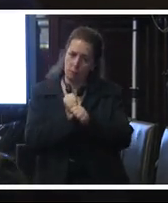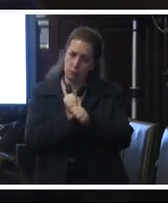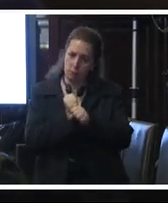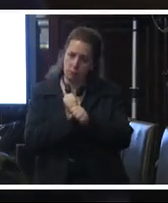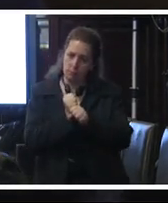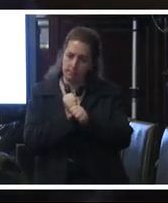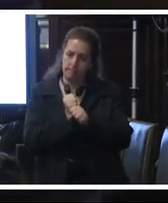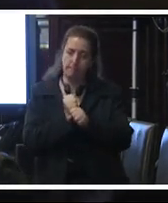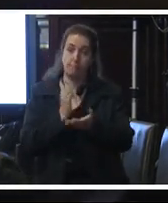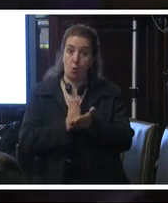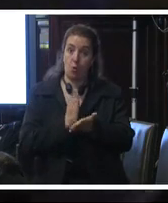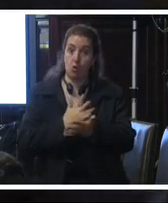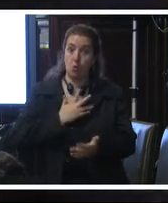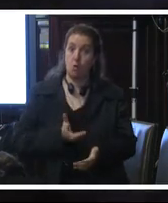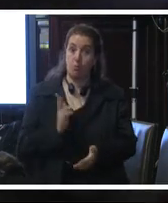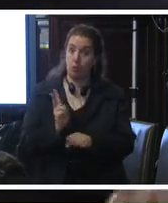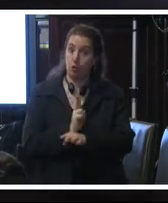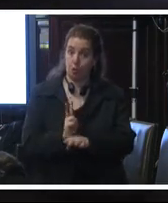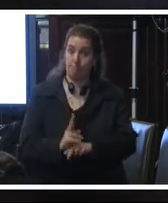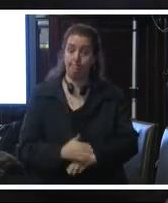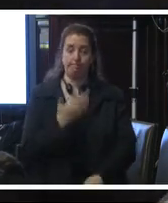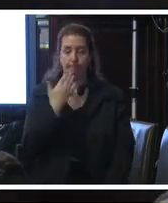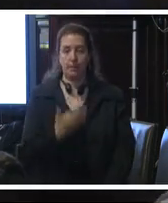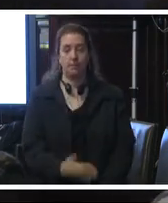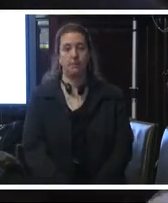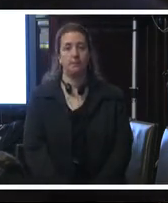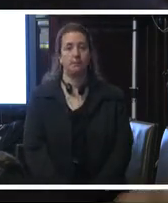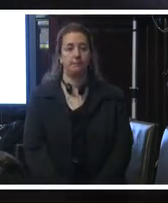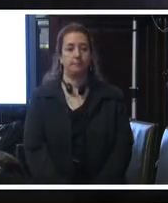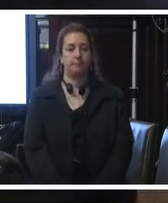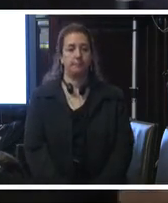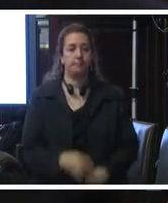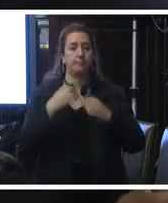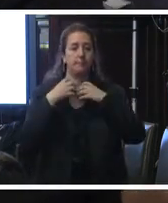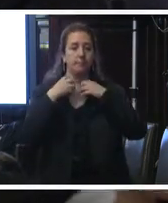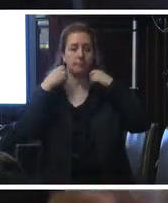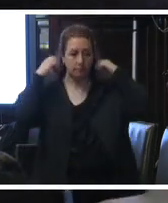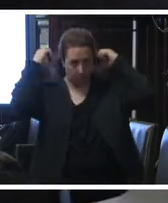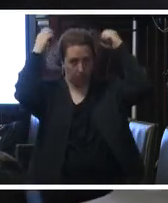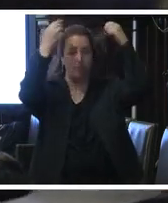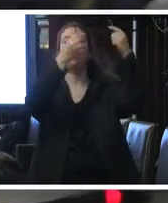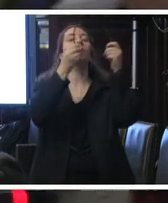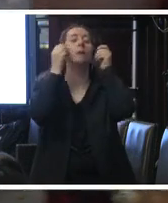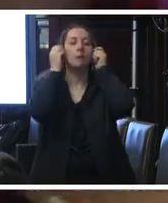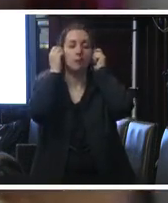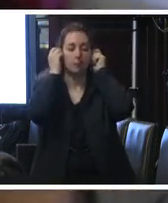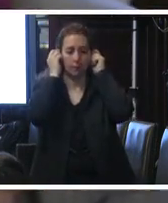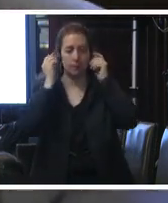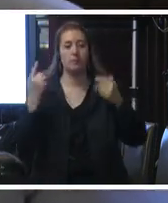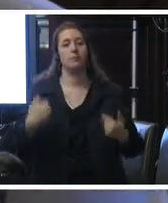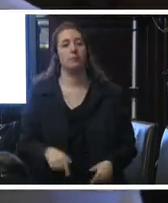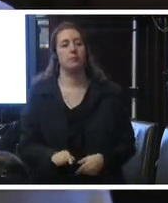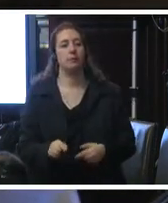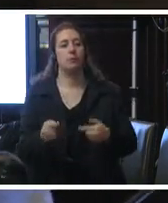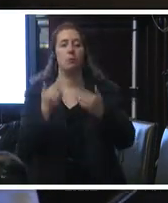de defensa de los derechos humanos. Gracias. Thank you. I invite the